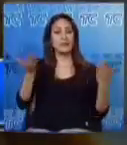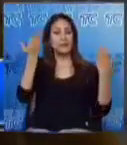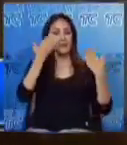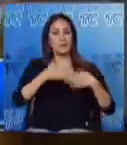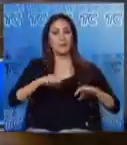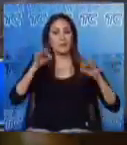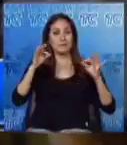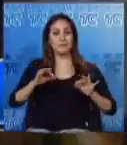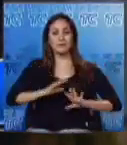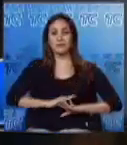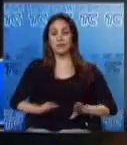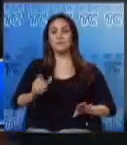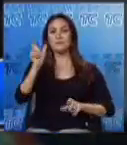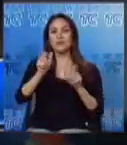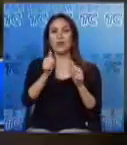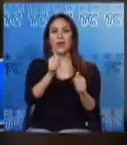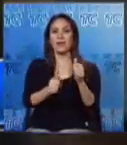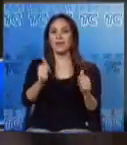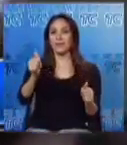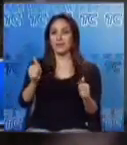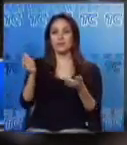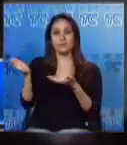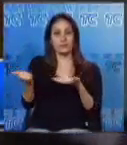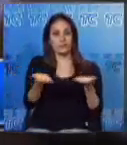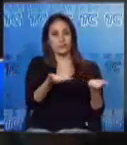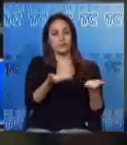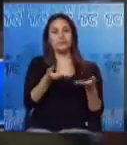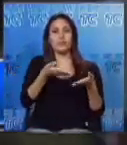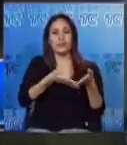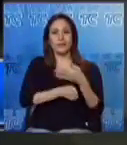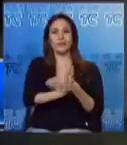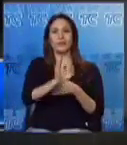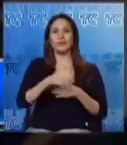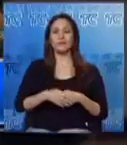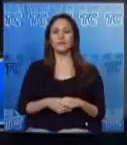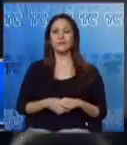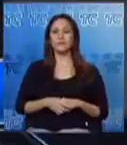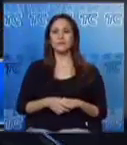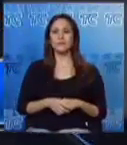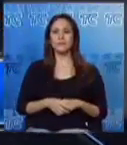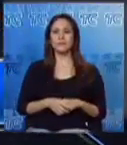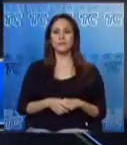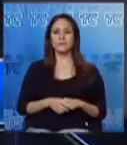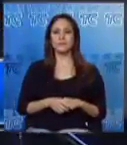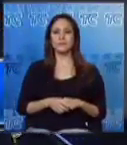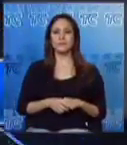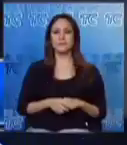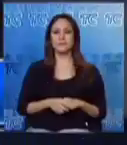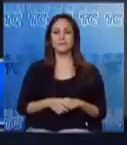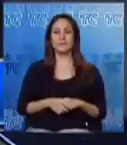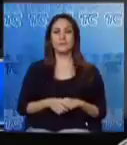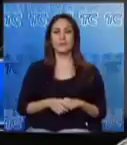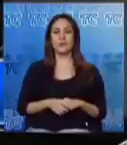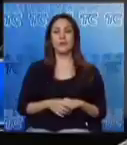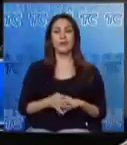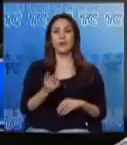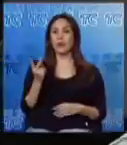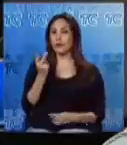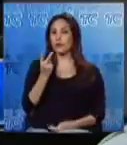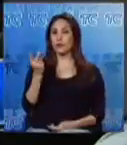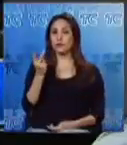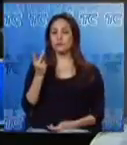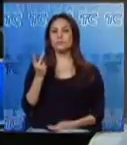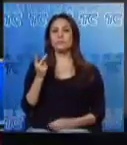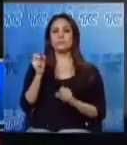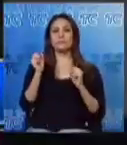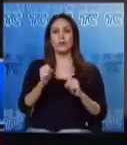asistentes en su sitio, los protagonistas de la cita entraban al auditorio. No pasó mucho tiempo para que dos de ellos